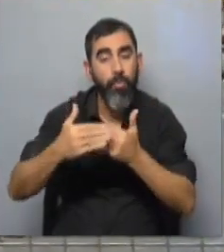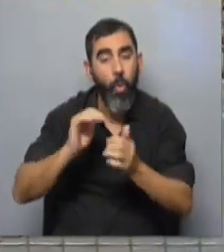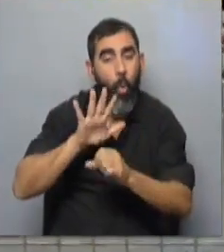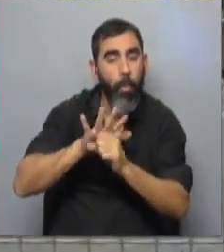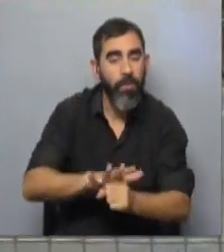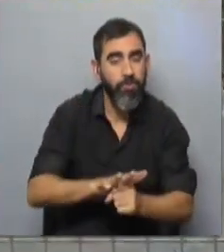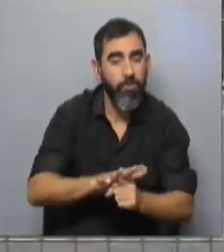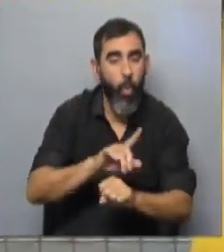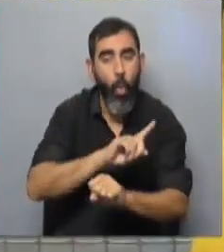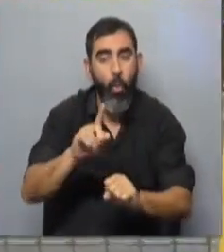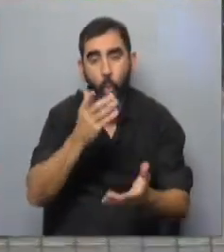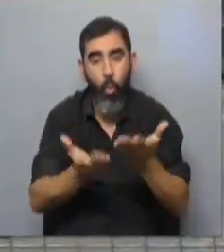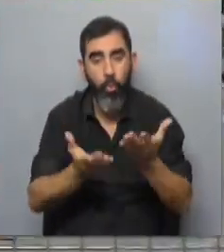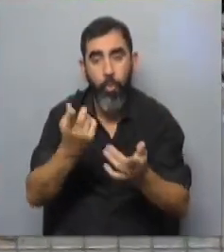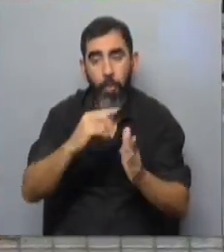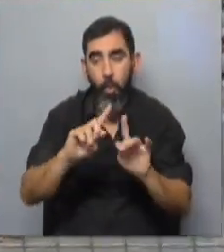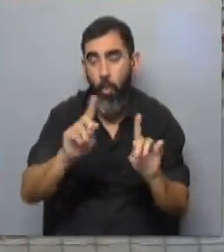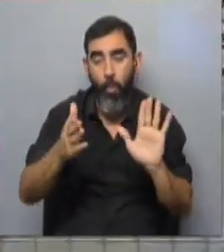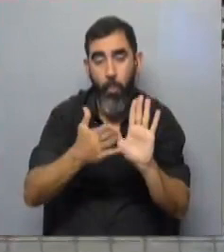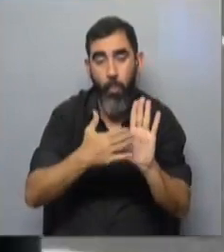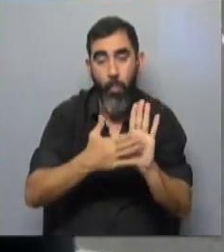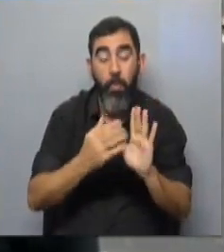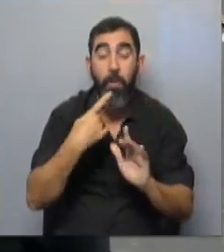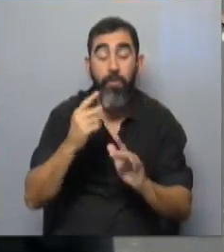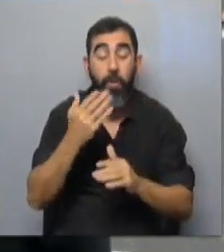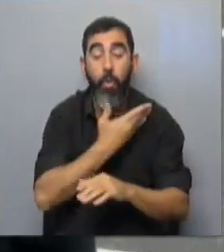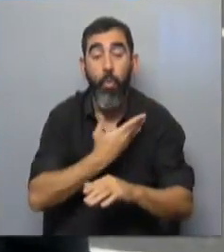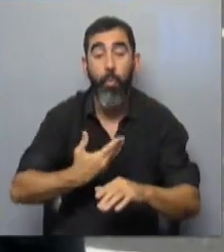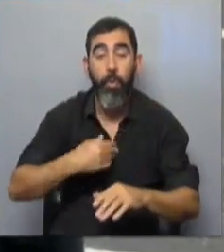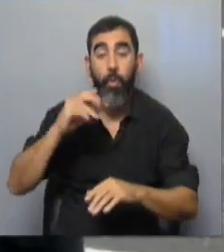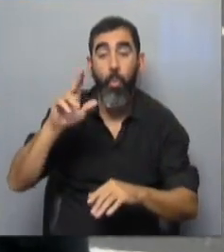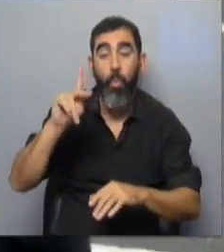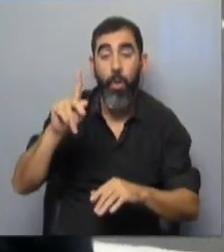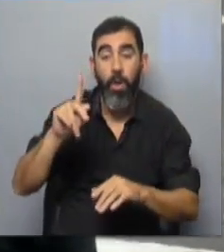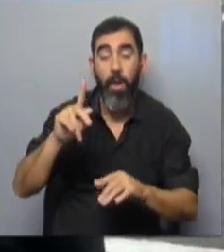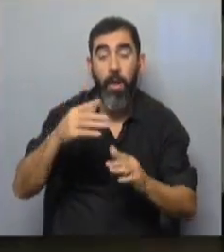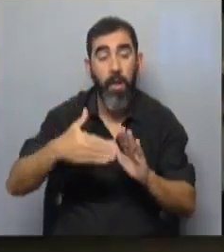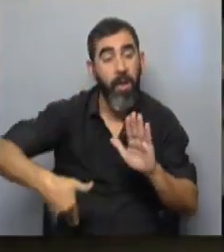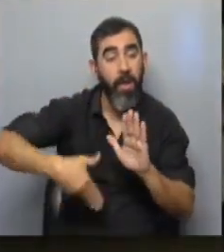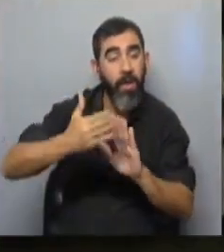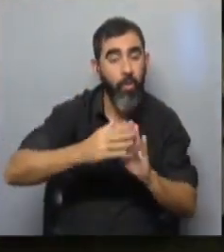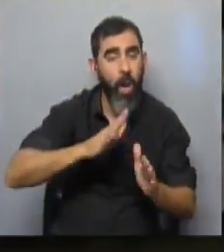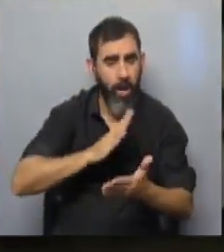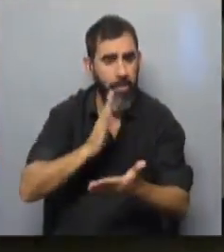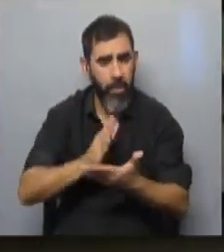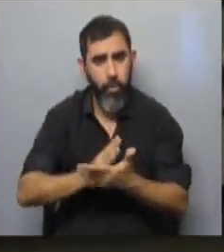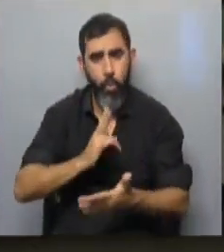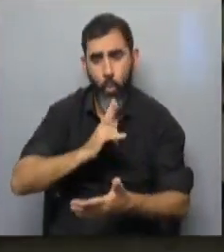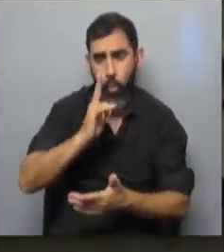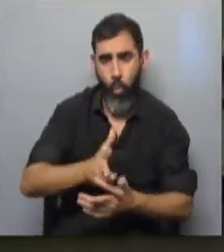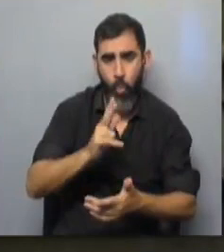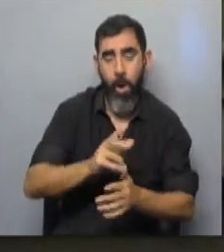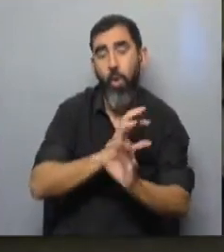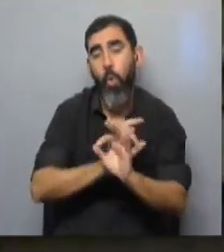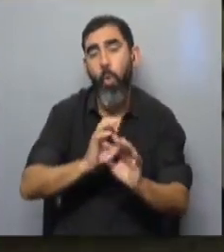o injusto. Tampoco se comprobó, dice el gobierno de Boris Johnson, que la extradición sea incompatible con los derechos humanos del periodista ni que vaya